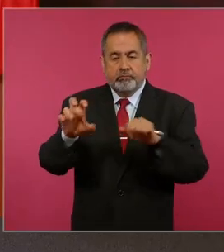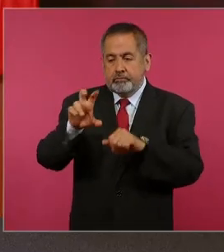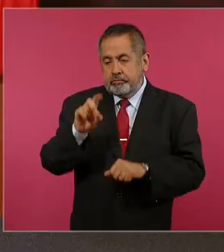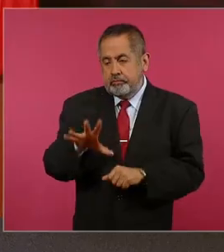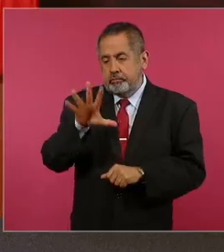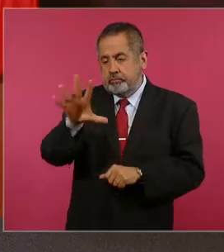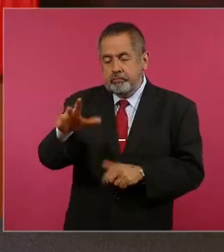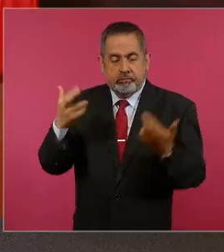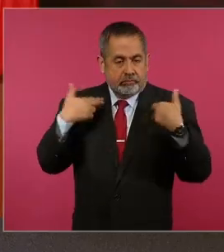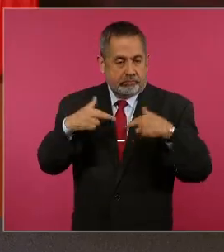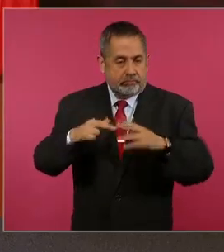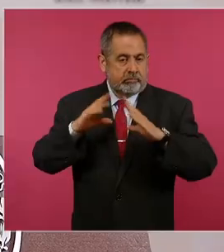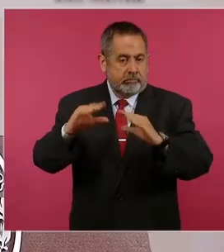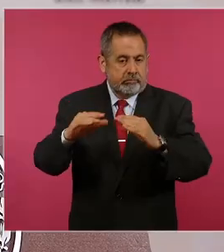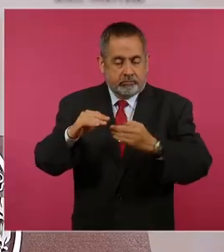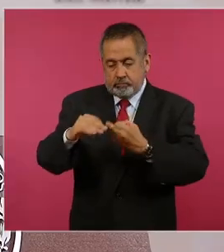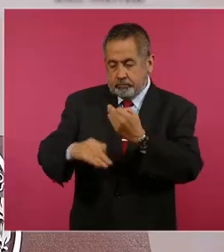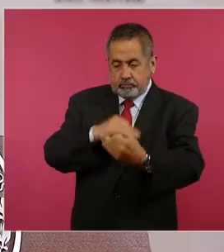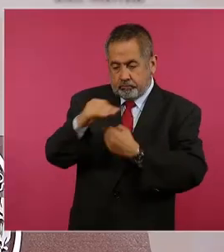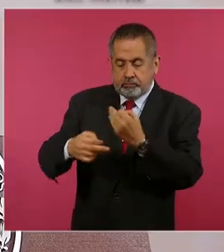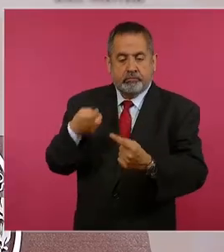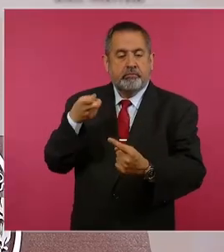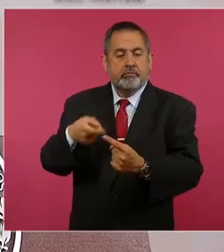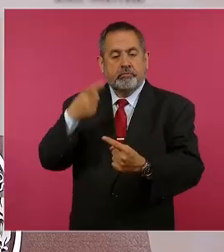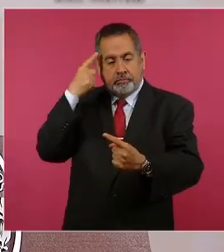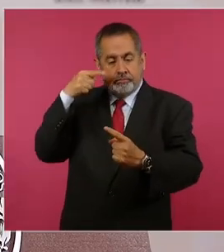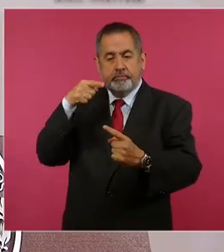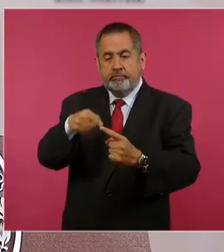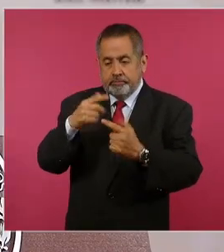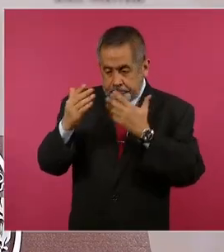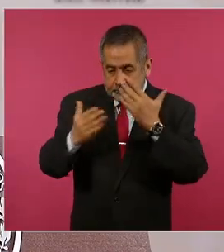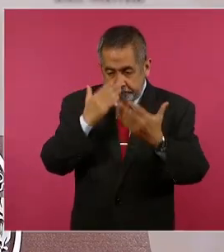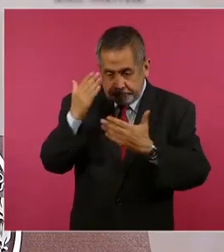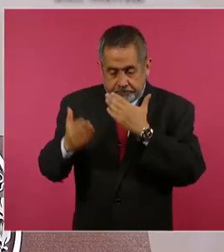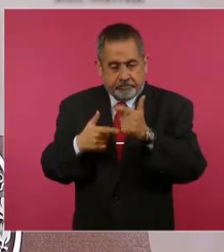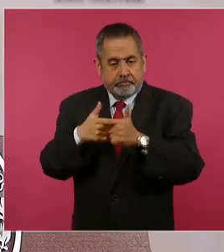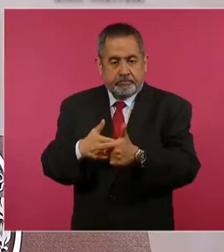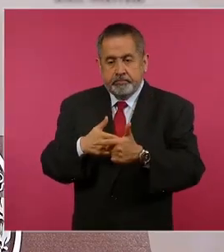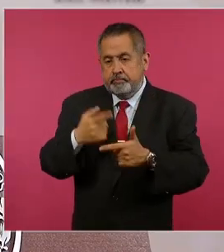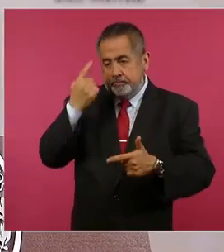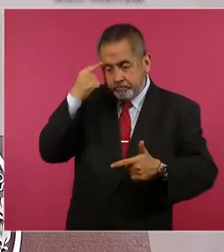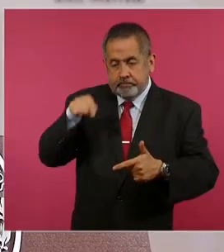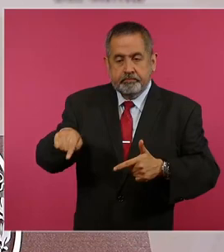735 docentes, todos ellos enfocados al estudio y a la